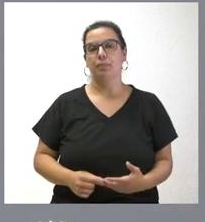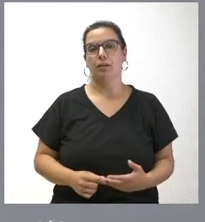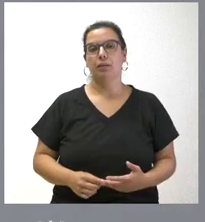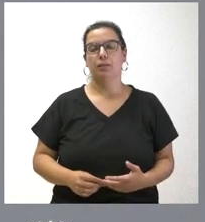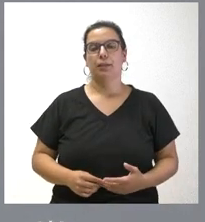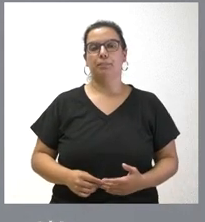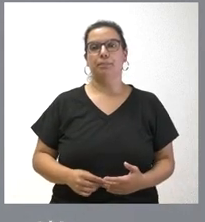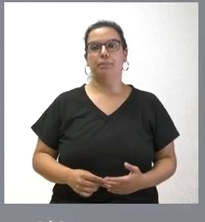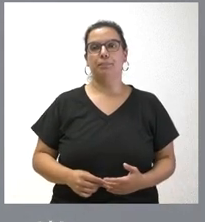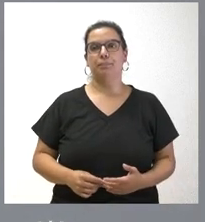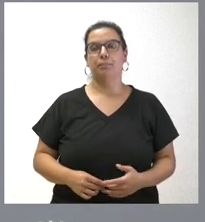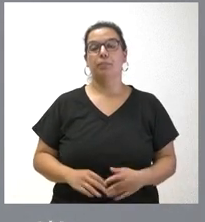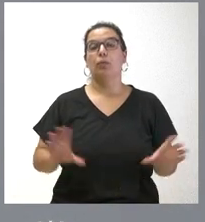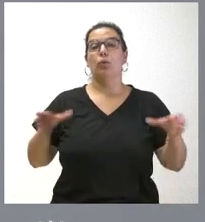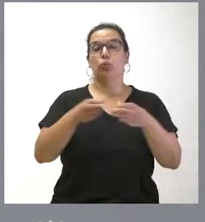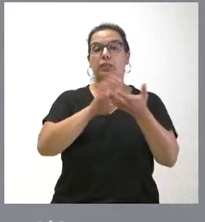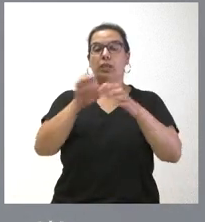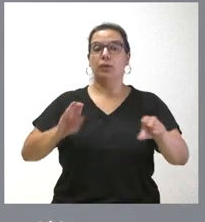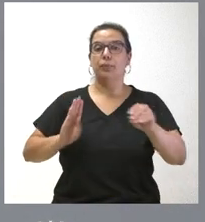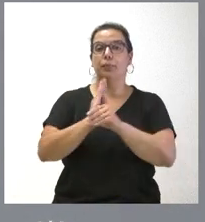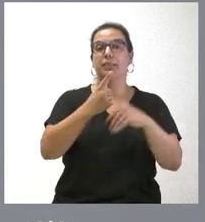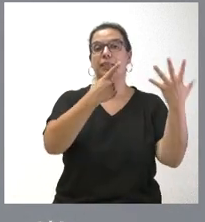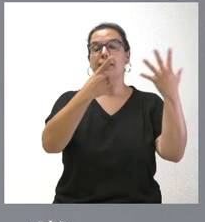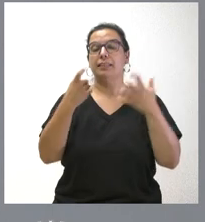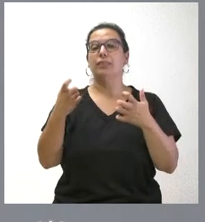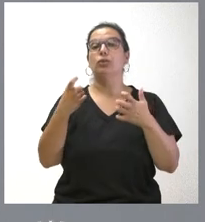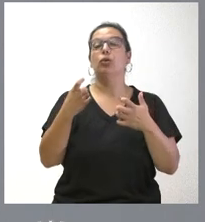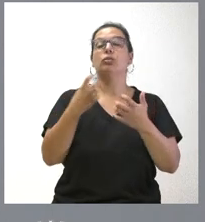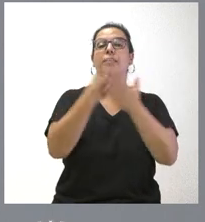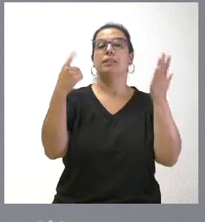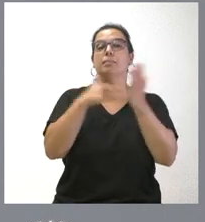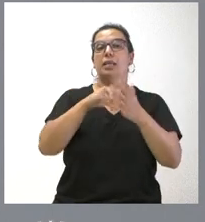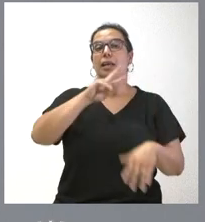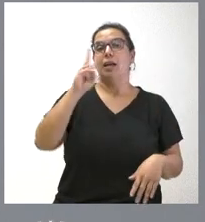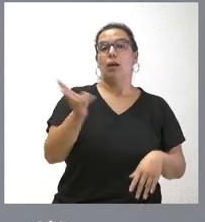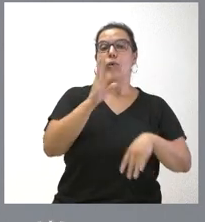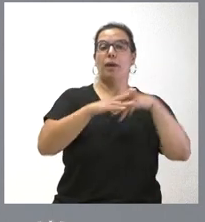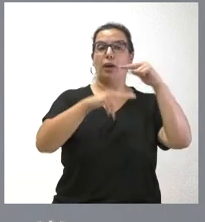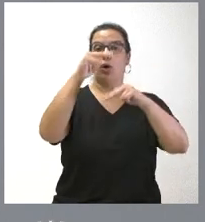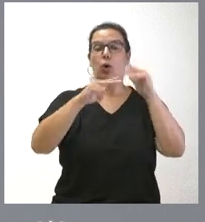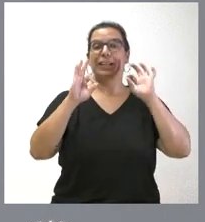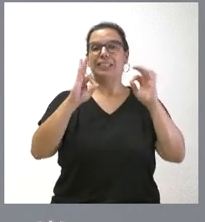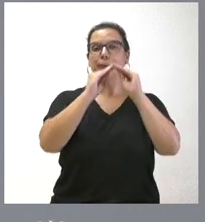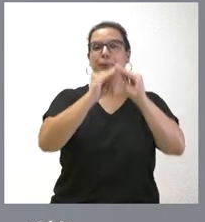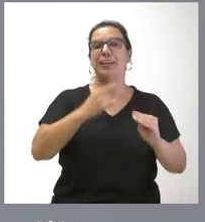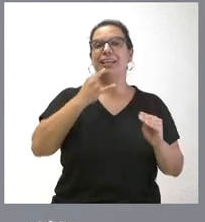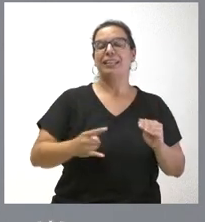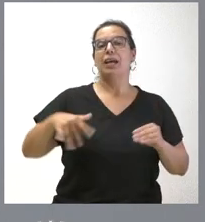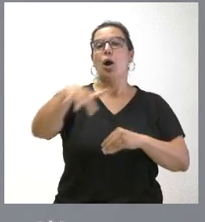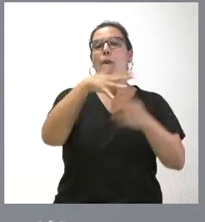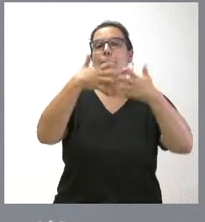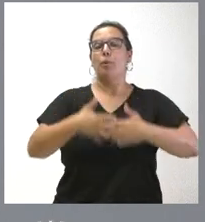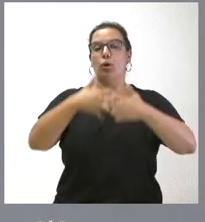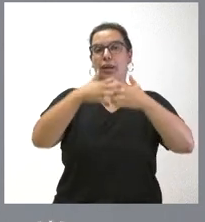la junta destina 610.000 euros a la cooperación de obras de las estaciones eléctricas en el polígono empresarial de